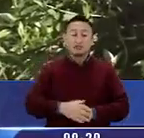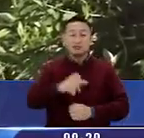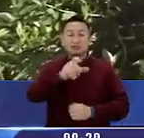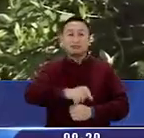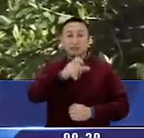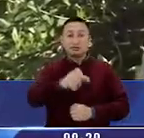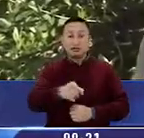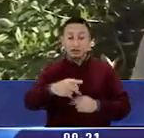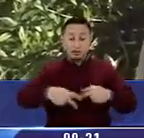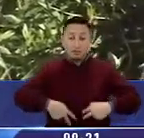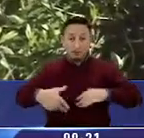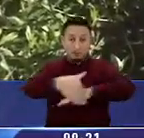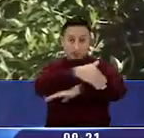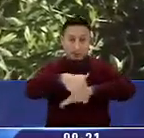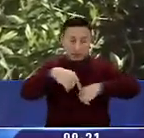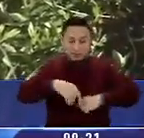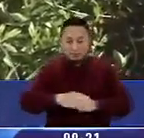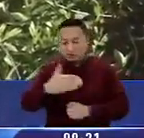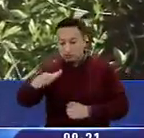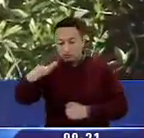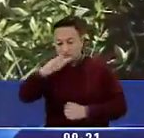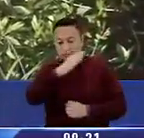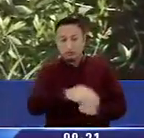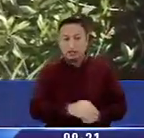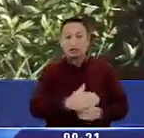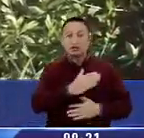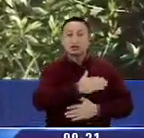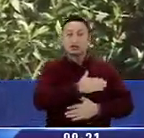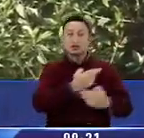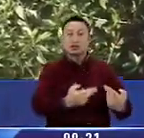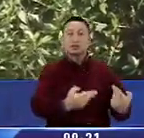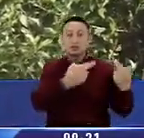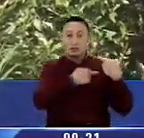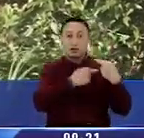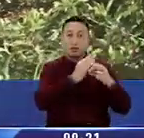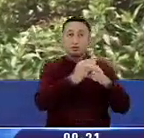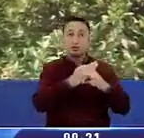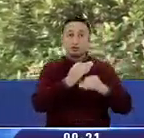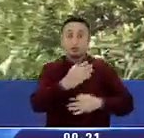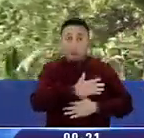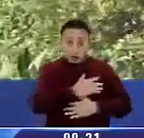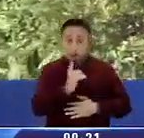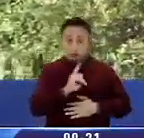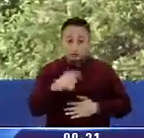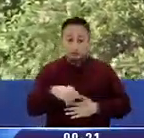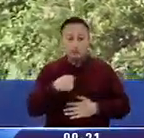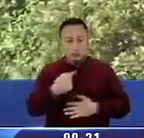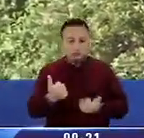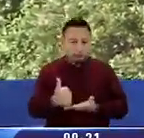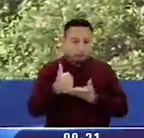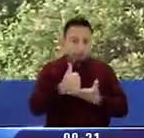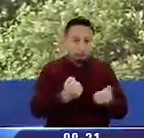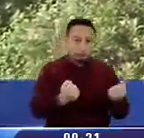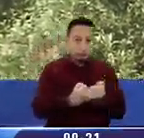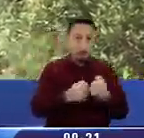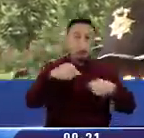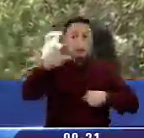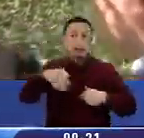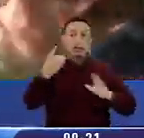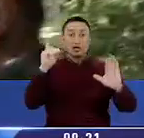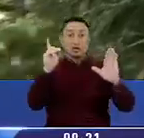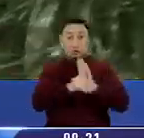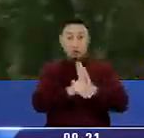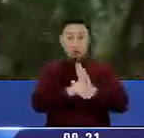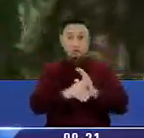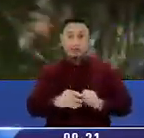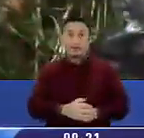personas habitantes de calle. Es una función que nosotros estamos desempeñando, ya que no nos corresponde, pero estamos nosotros a la alerta de la denuncia ciudadana. Actuamos bajo la